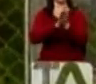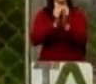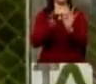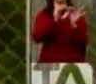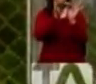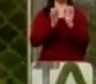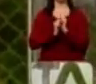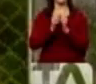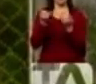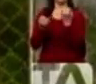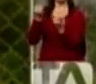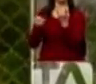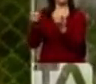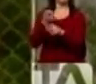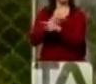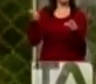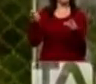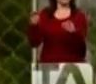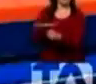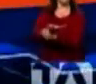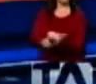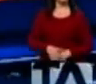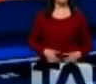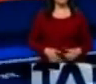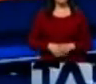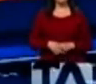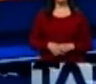la maleza las han cubierto por completo.